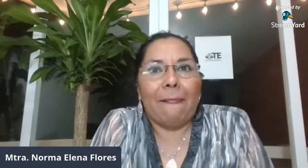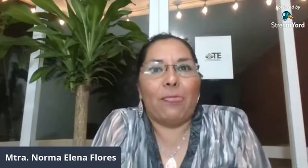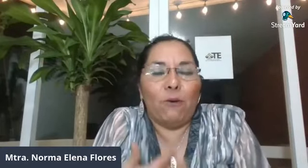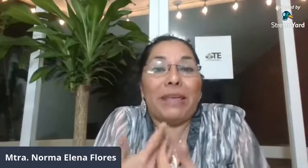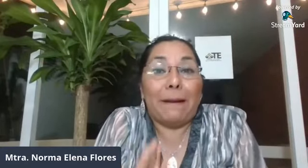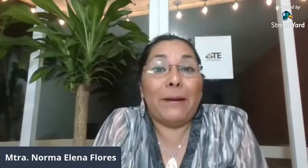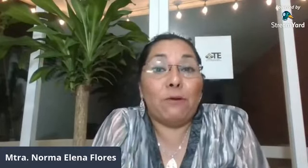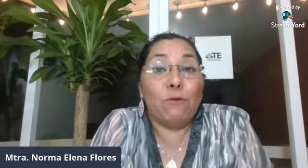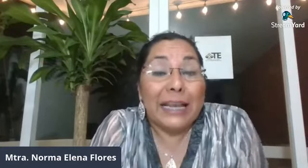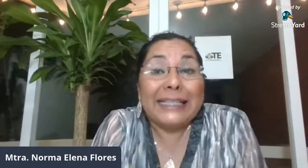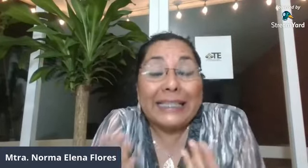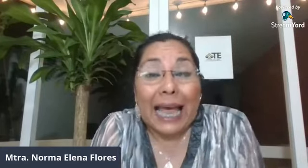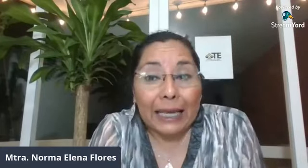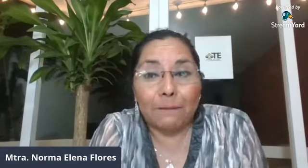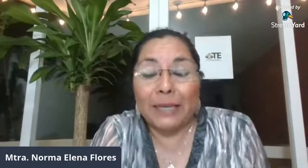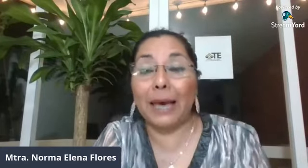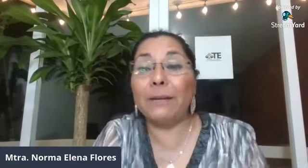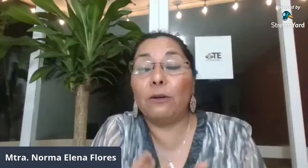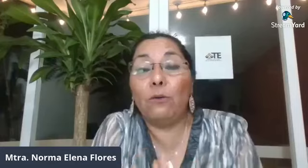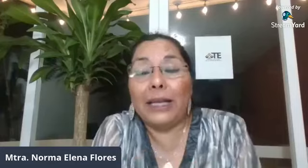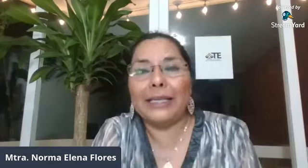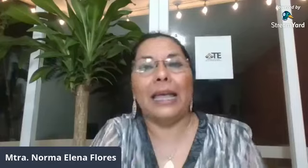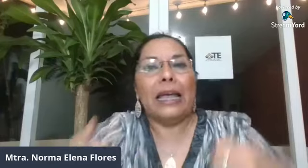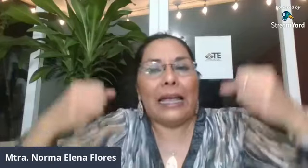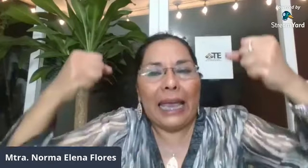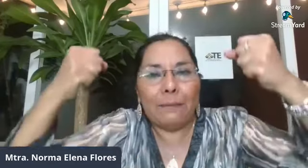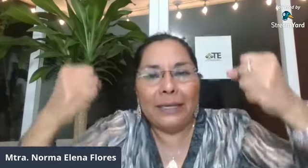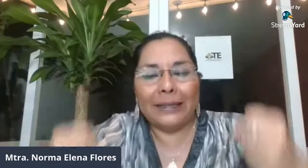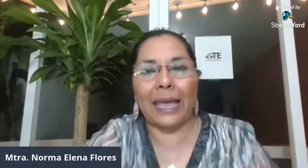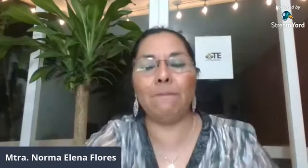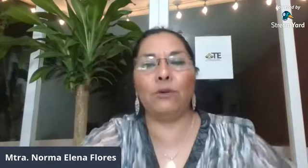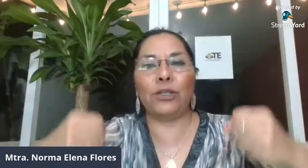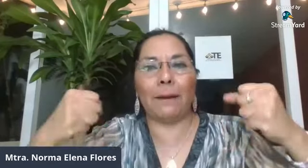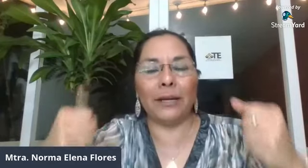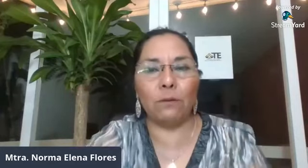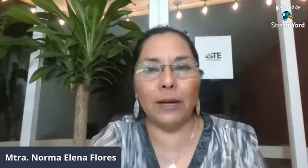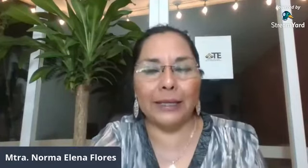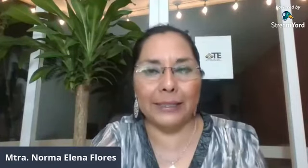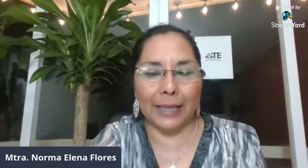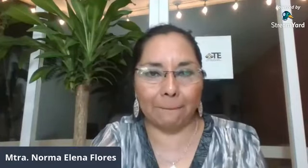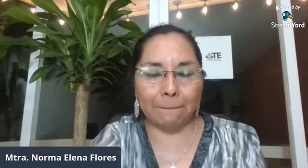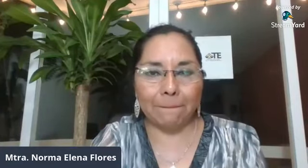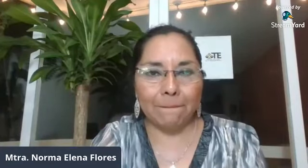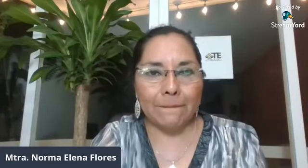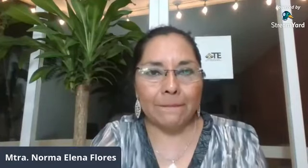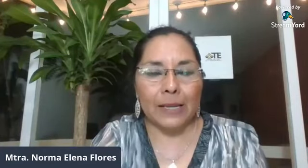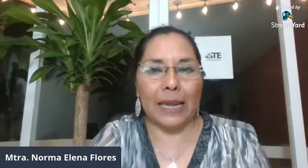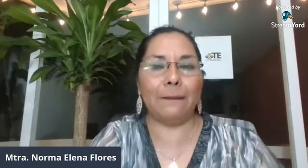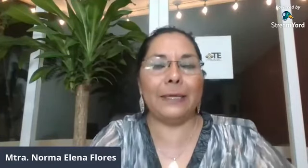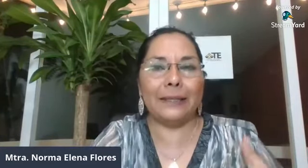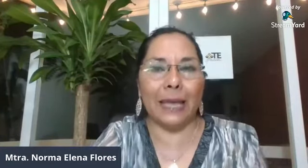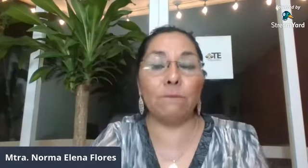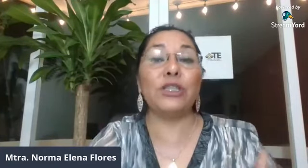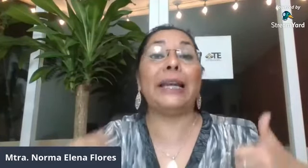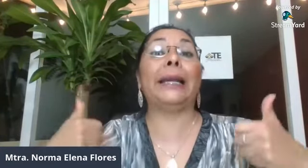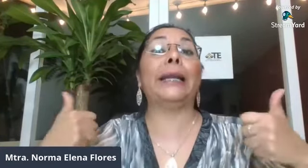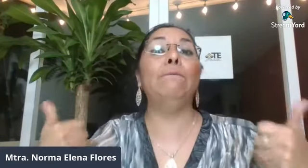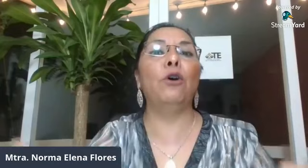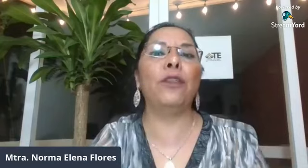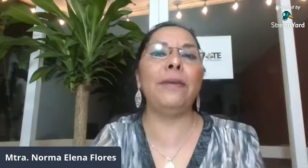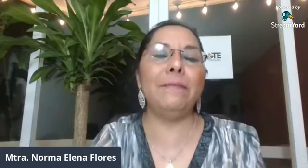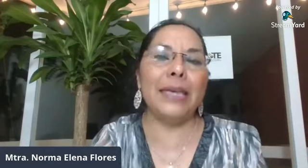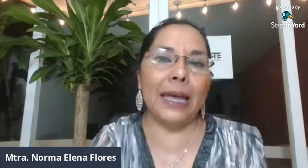hacer? No, me da vergüenza, me da vergüenza. Evitemos la vergüenza, evitemos